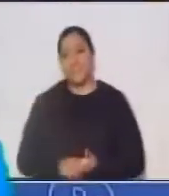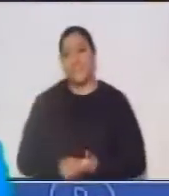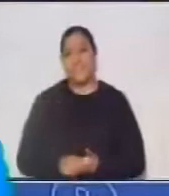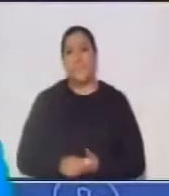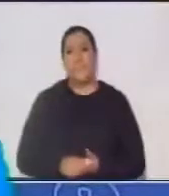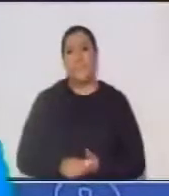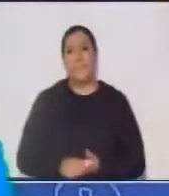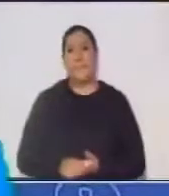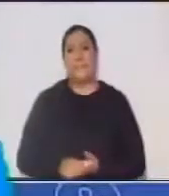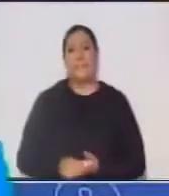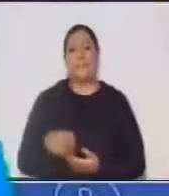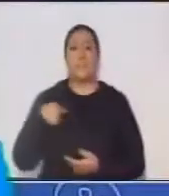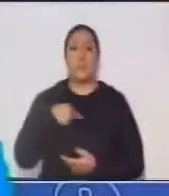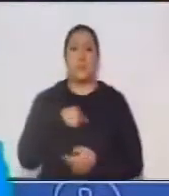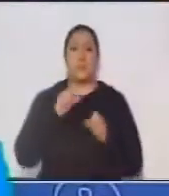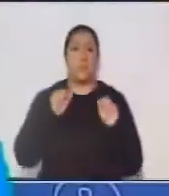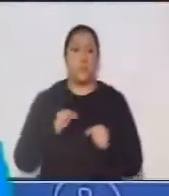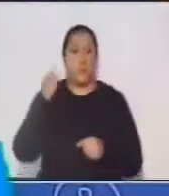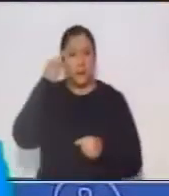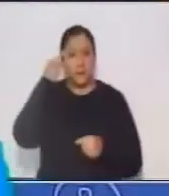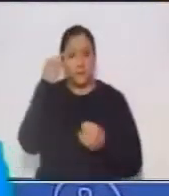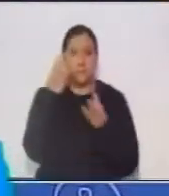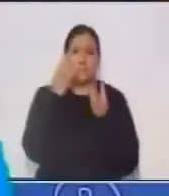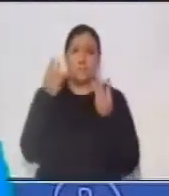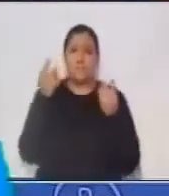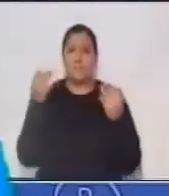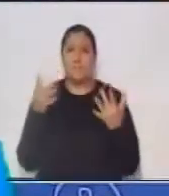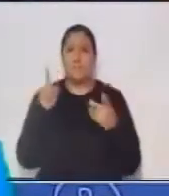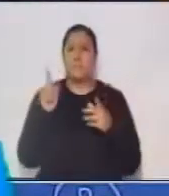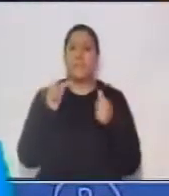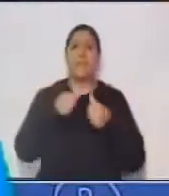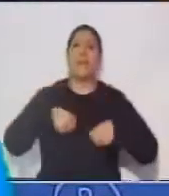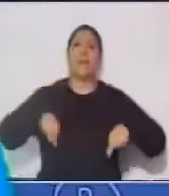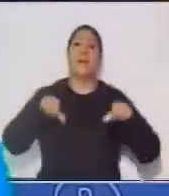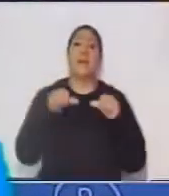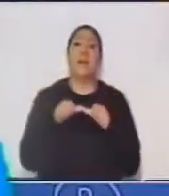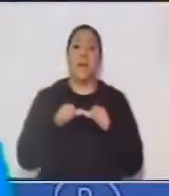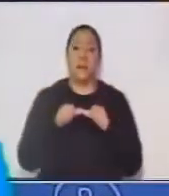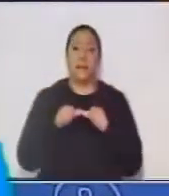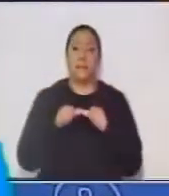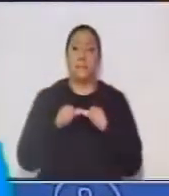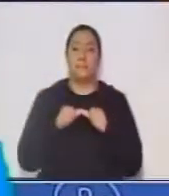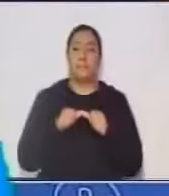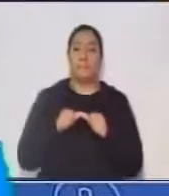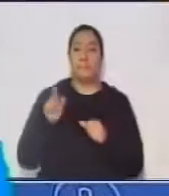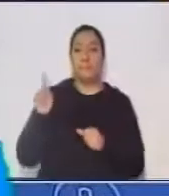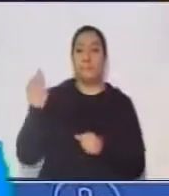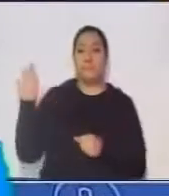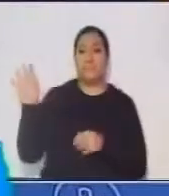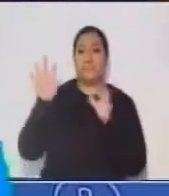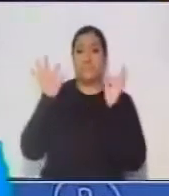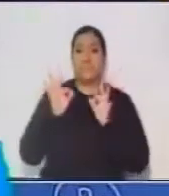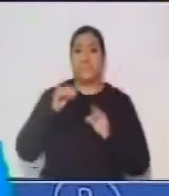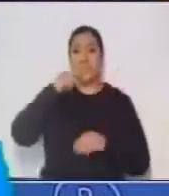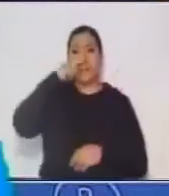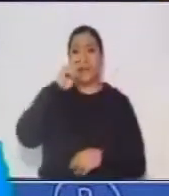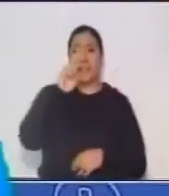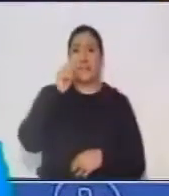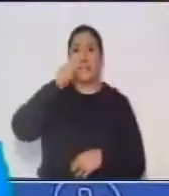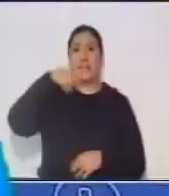que para calcular el área del trapecio vas a